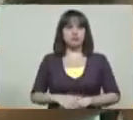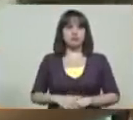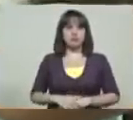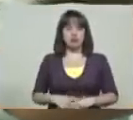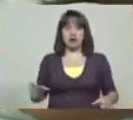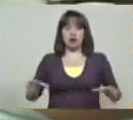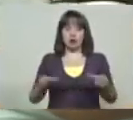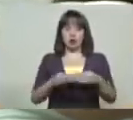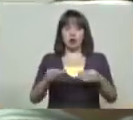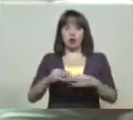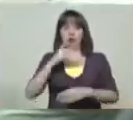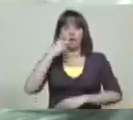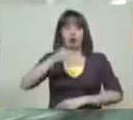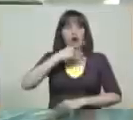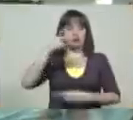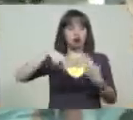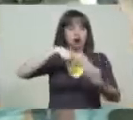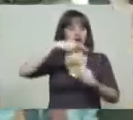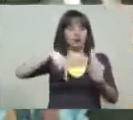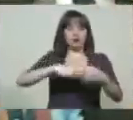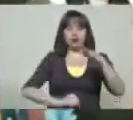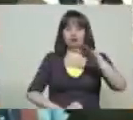Revolución Venezolana.